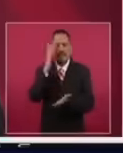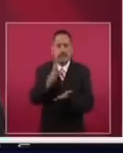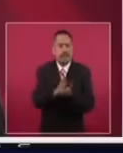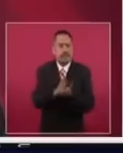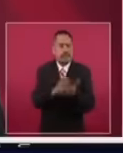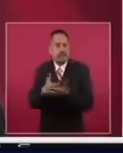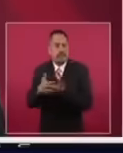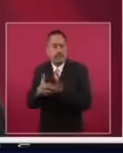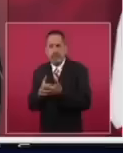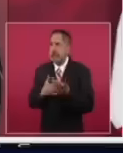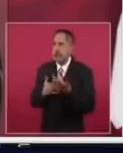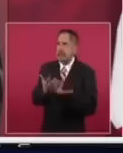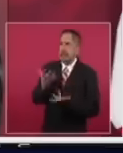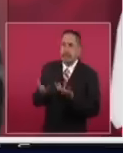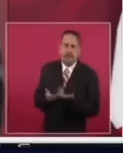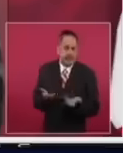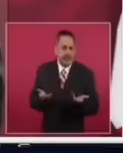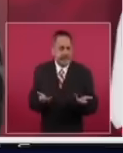alimentos